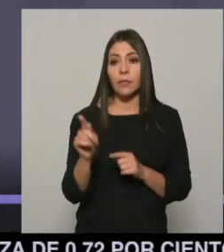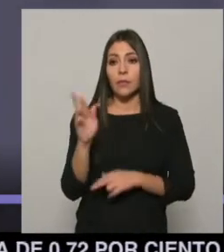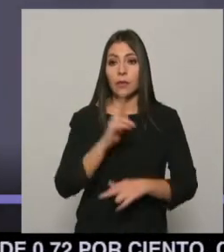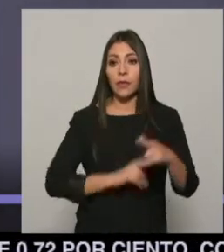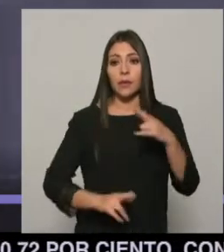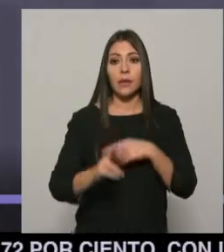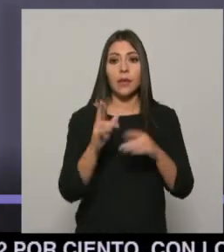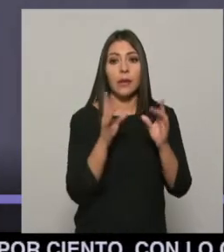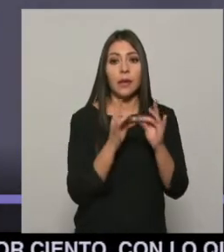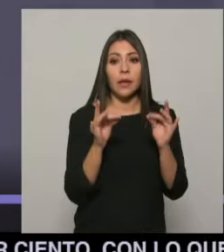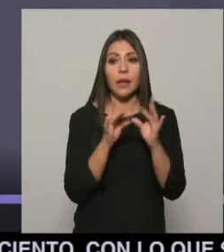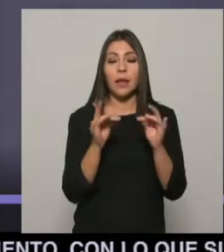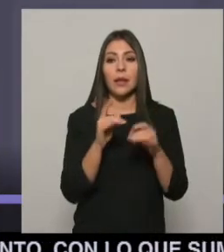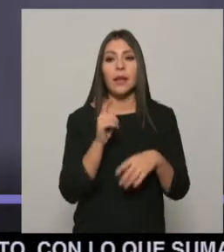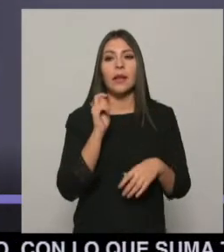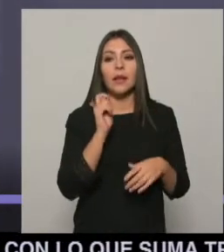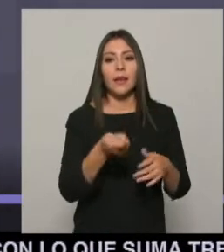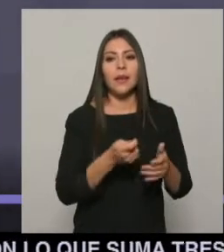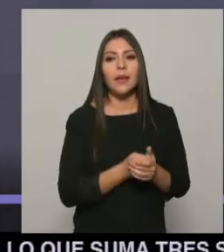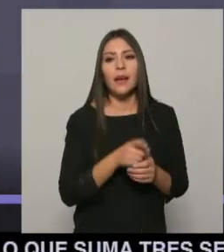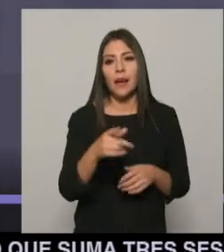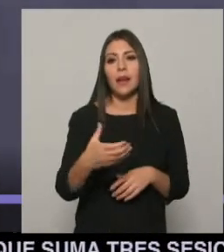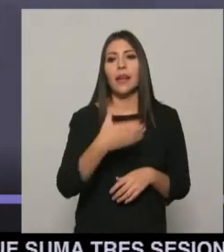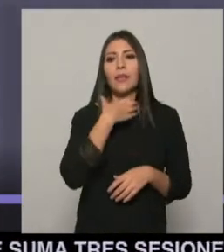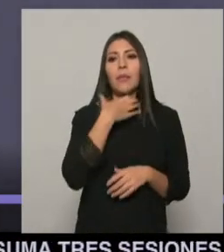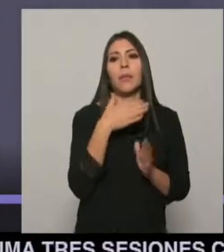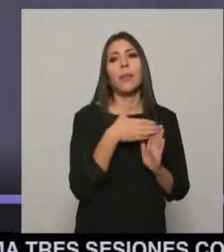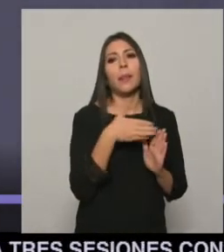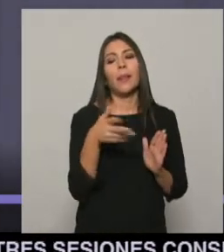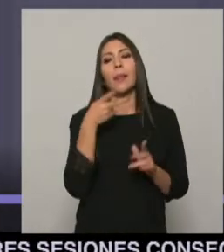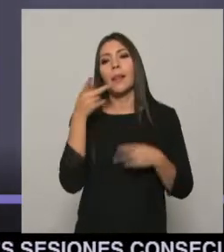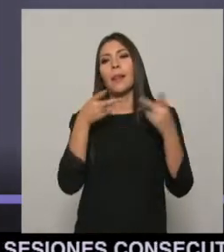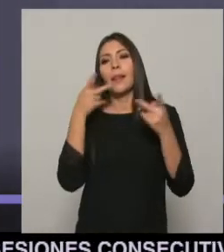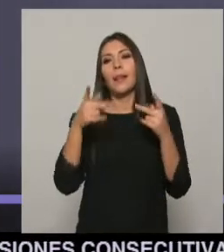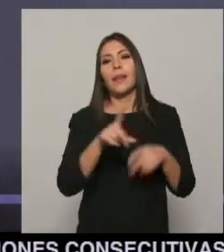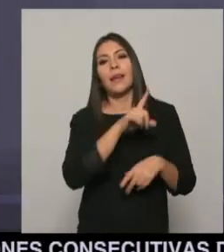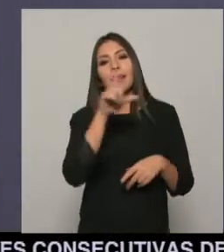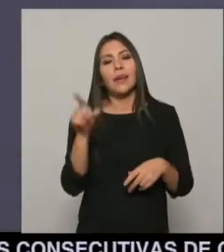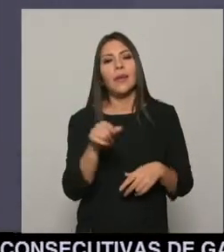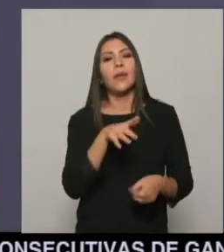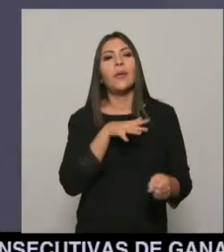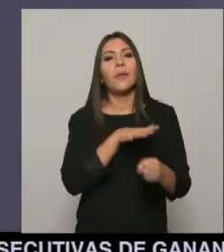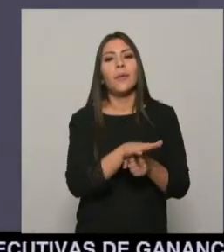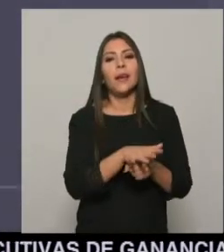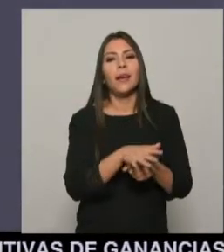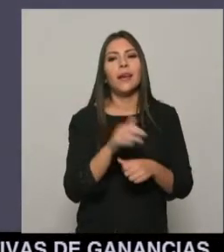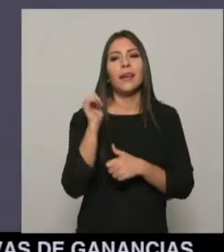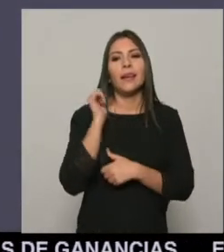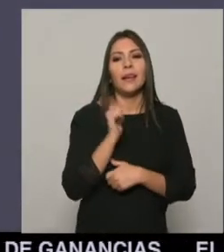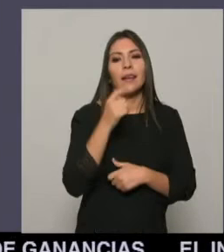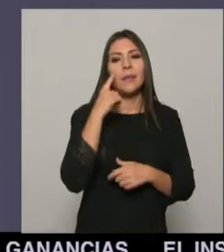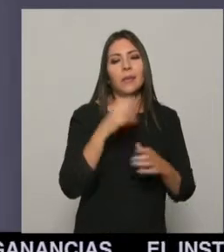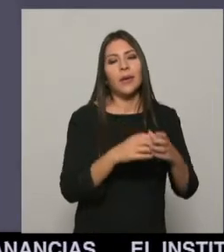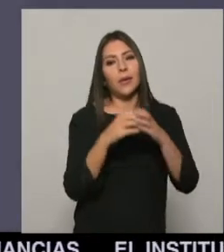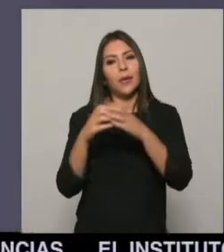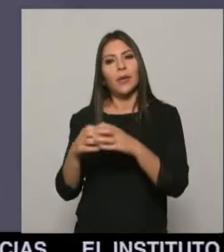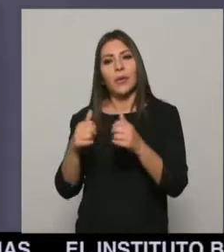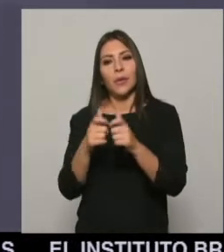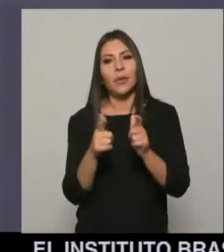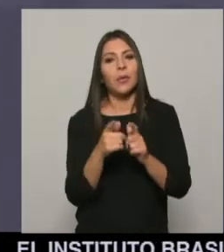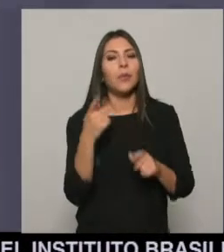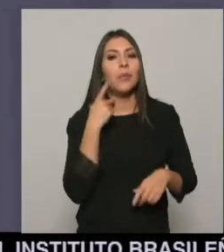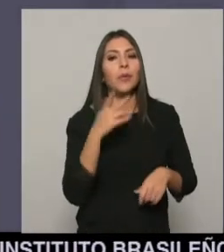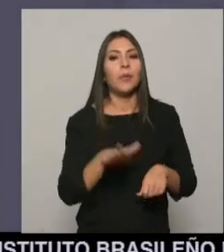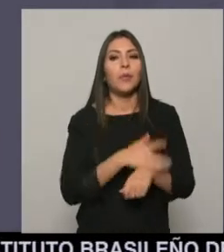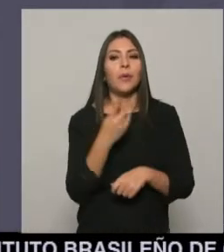del papel, ya se lo agotó, el papel de la oposición en este Congreso, precisamente porque justo ya